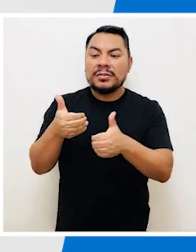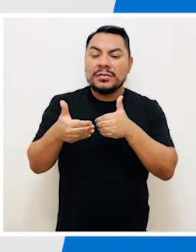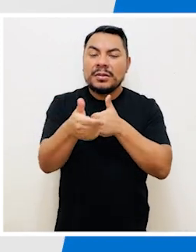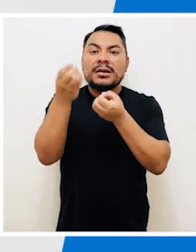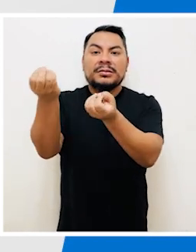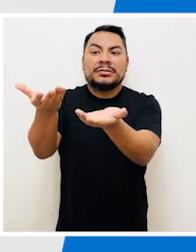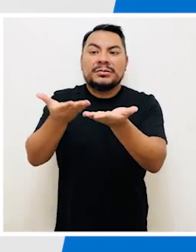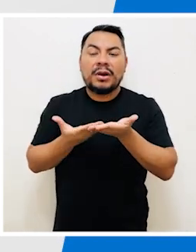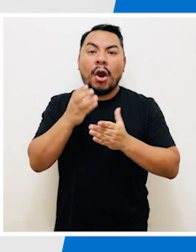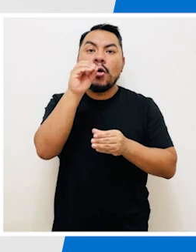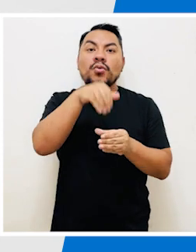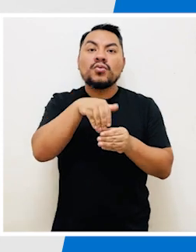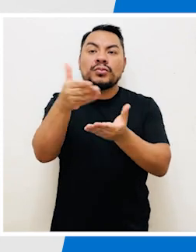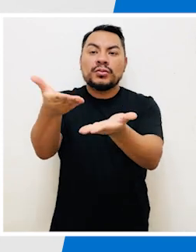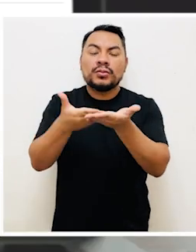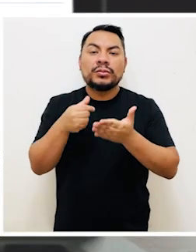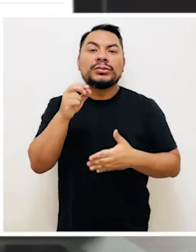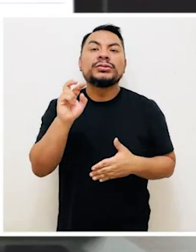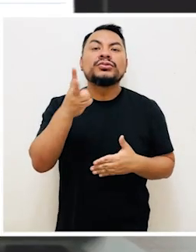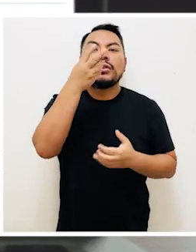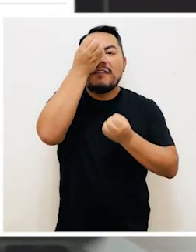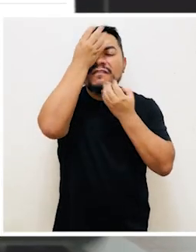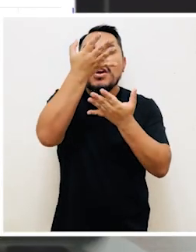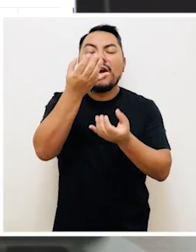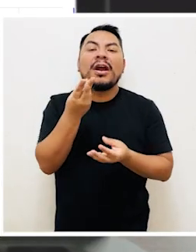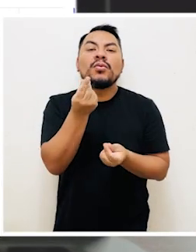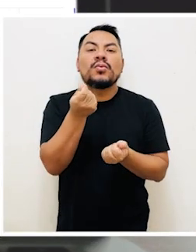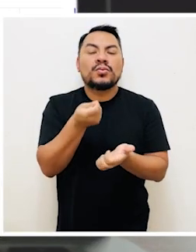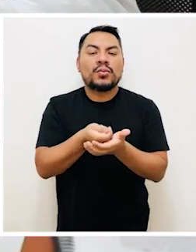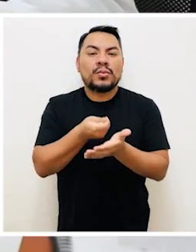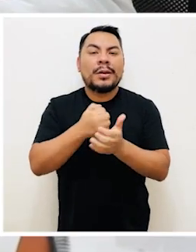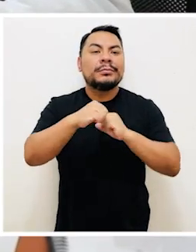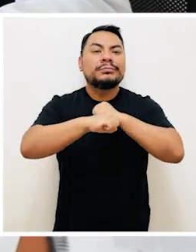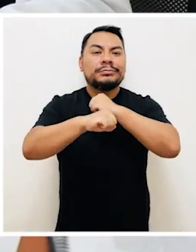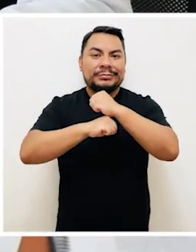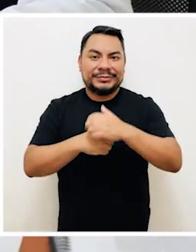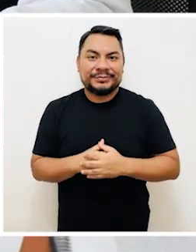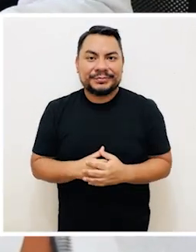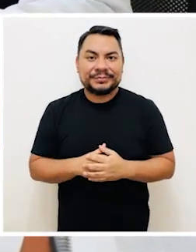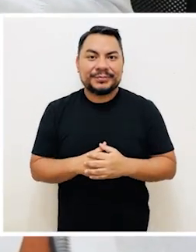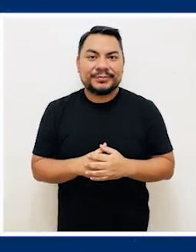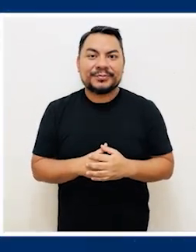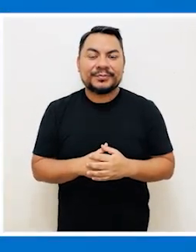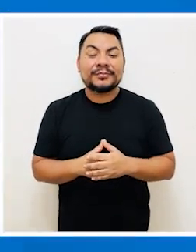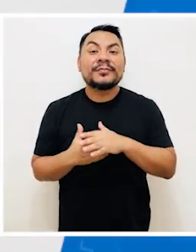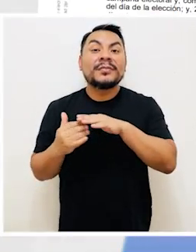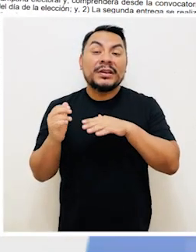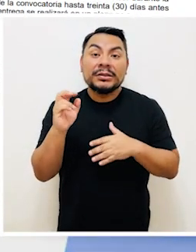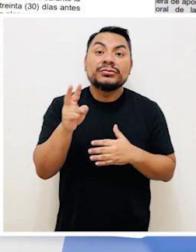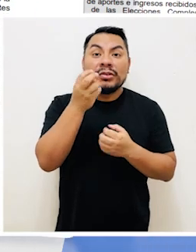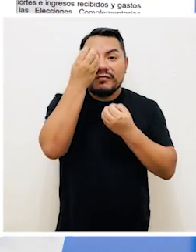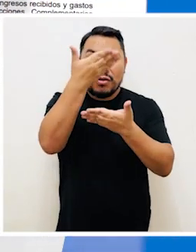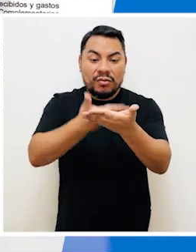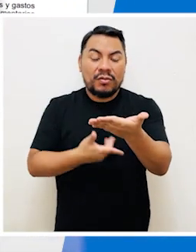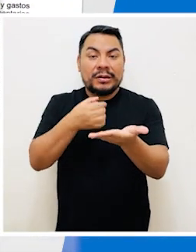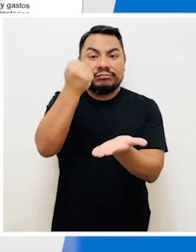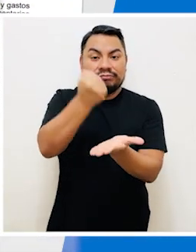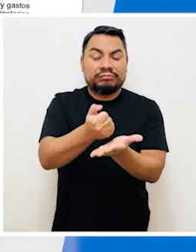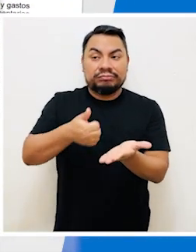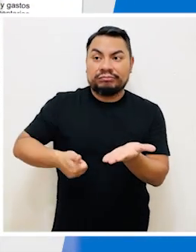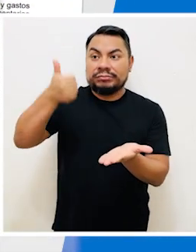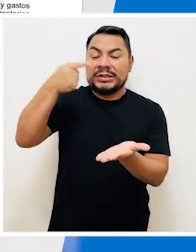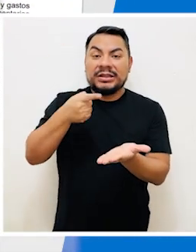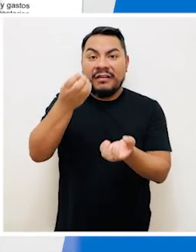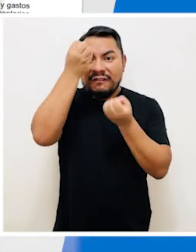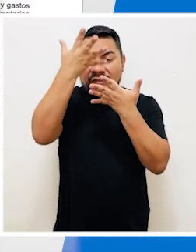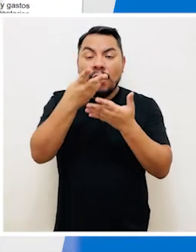de agosto para entregar a la OMPE su segundo informe financiero de campaña. Según resolución